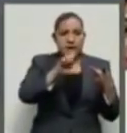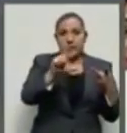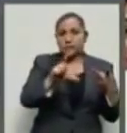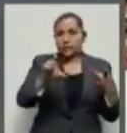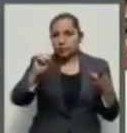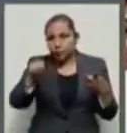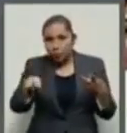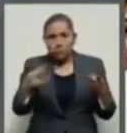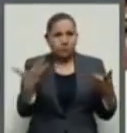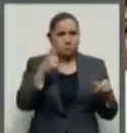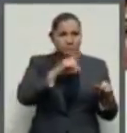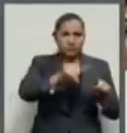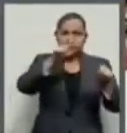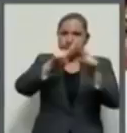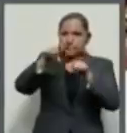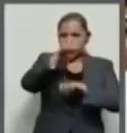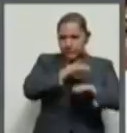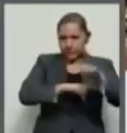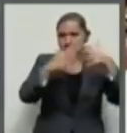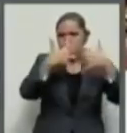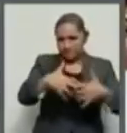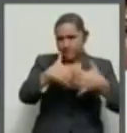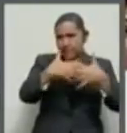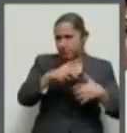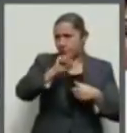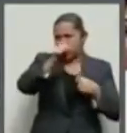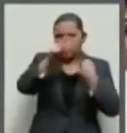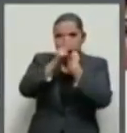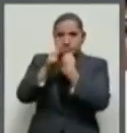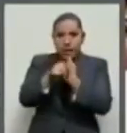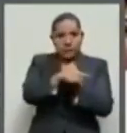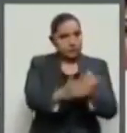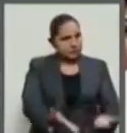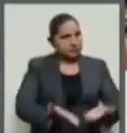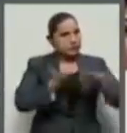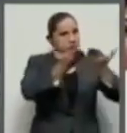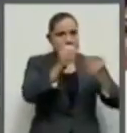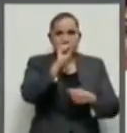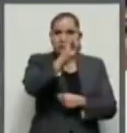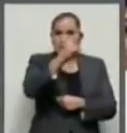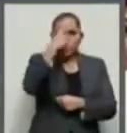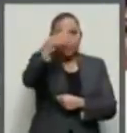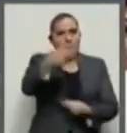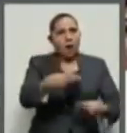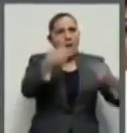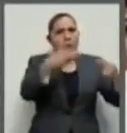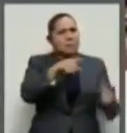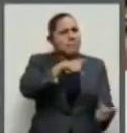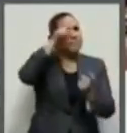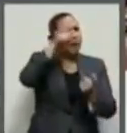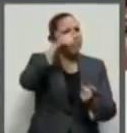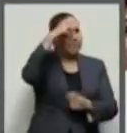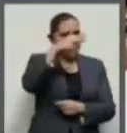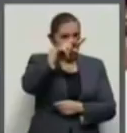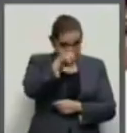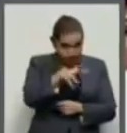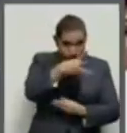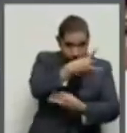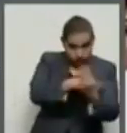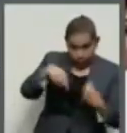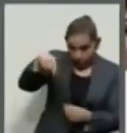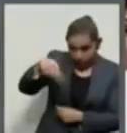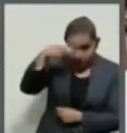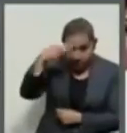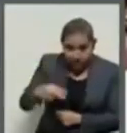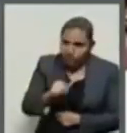las transnacionales extranjeras, a favorecer al pueblo de México. Y eso aquí